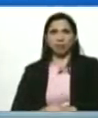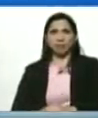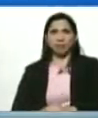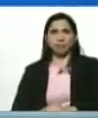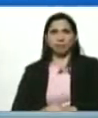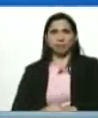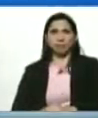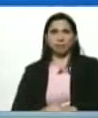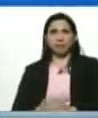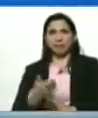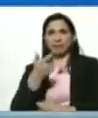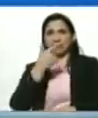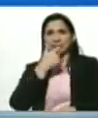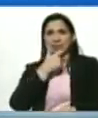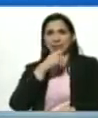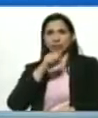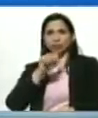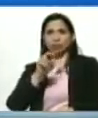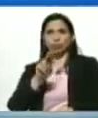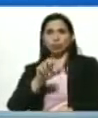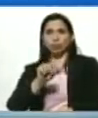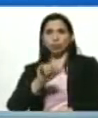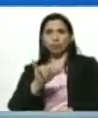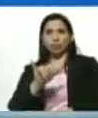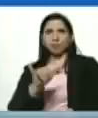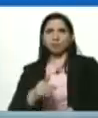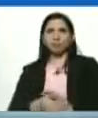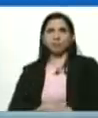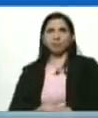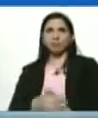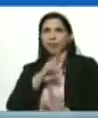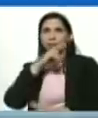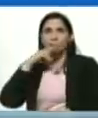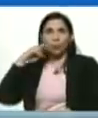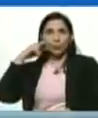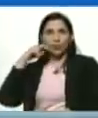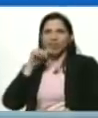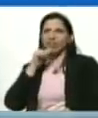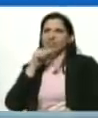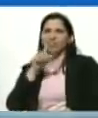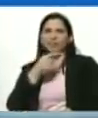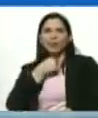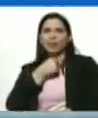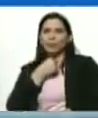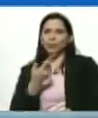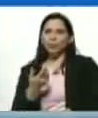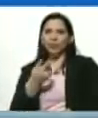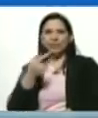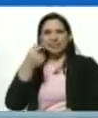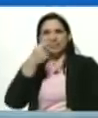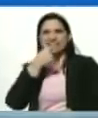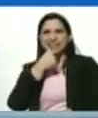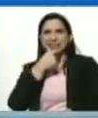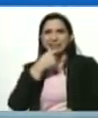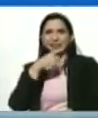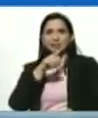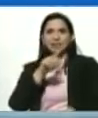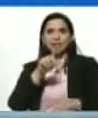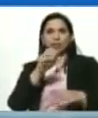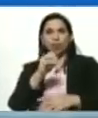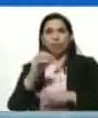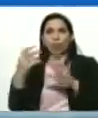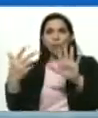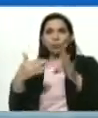en la galleta sushi sabrosa a quien no le gusta la dulce 108 mil